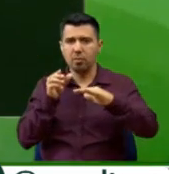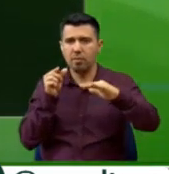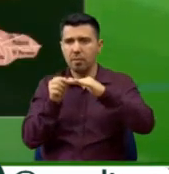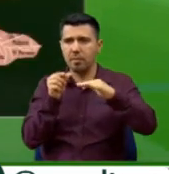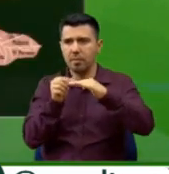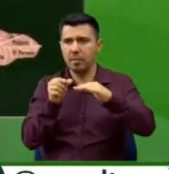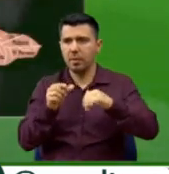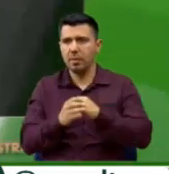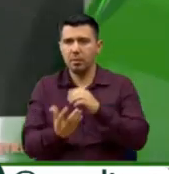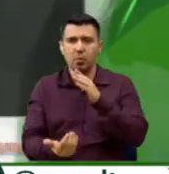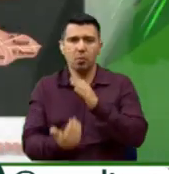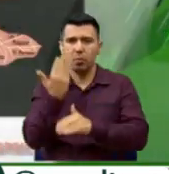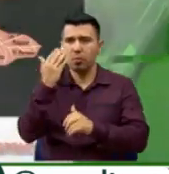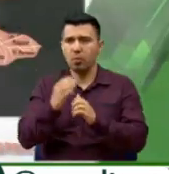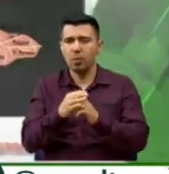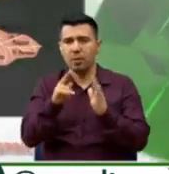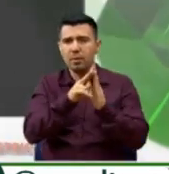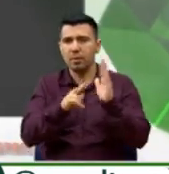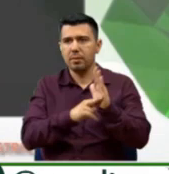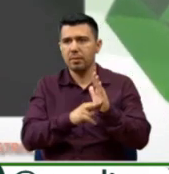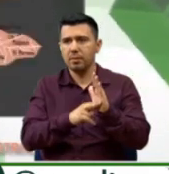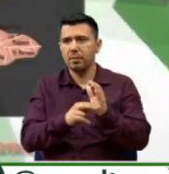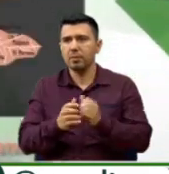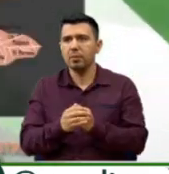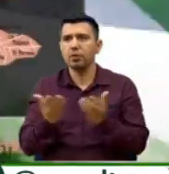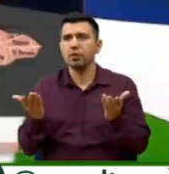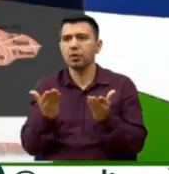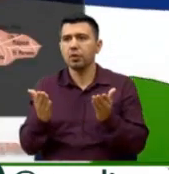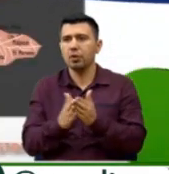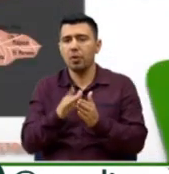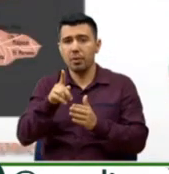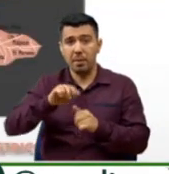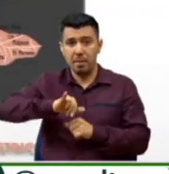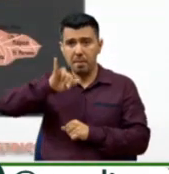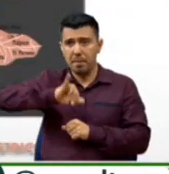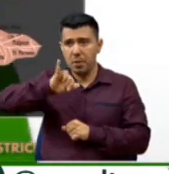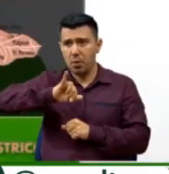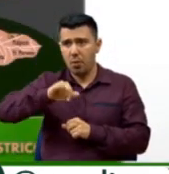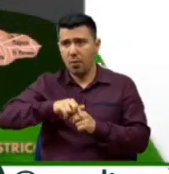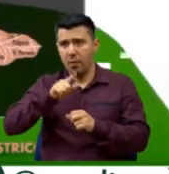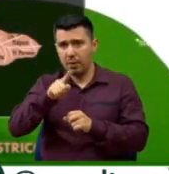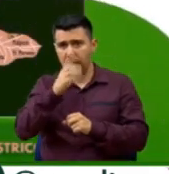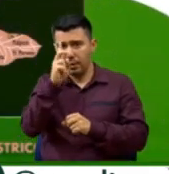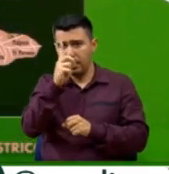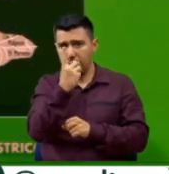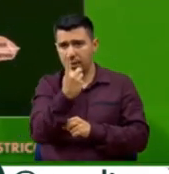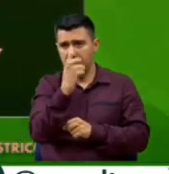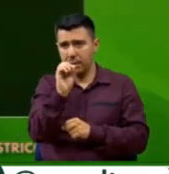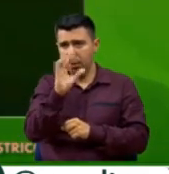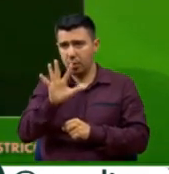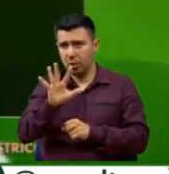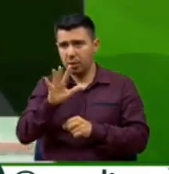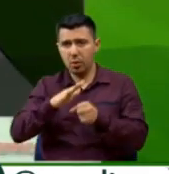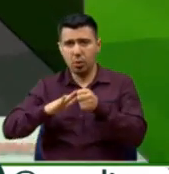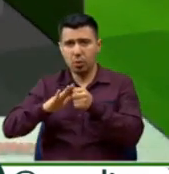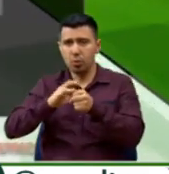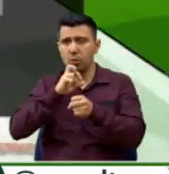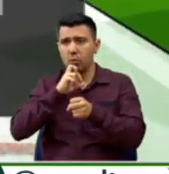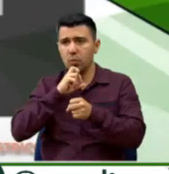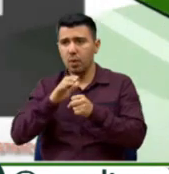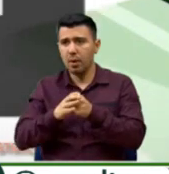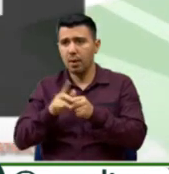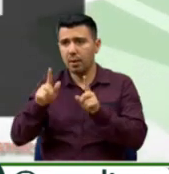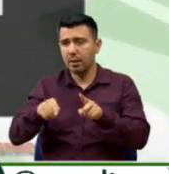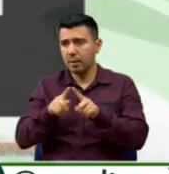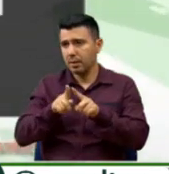nueva medida. Como vía alterna quedará desde el sector de Provenza tomar la 105 Ciudadela. Tráfico proveniente de